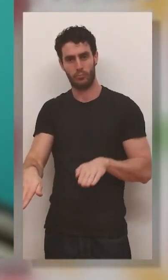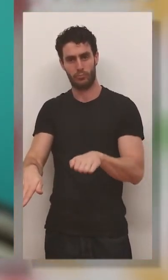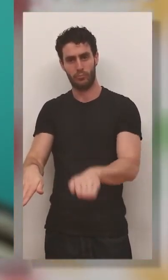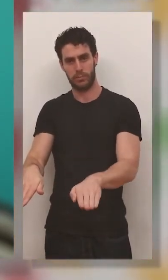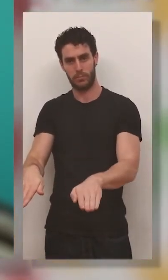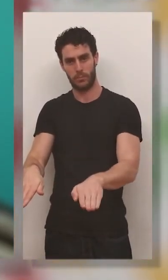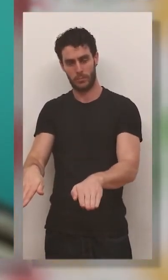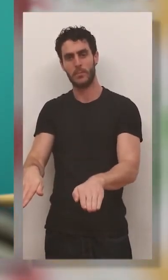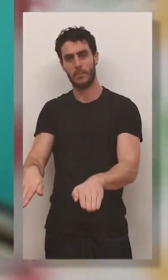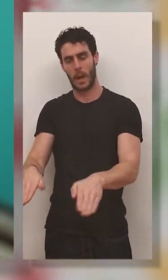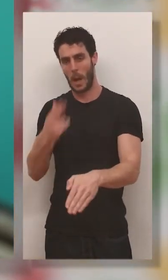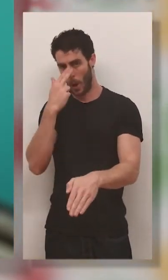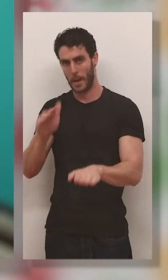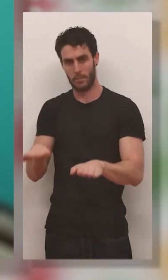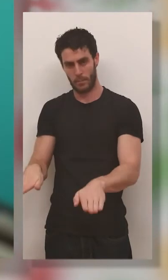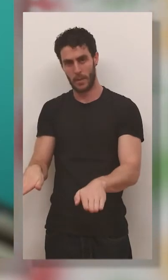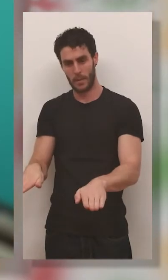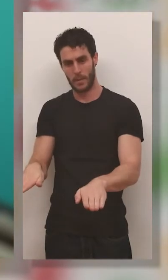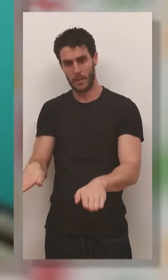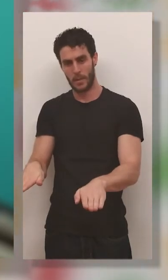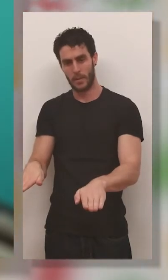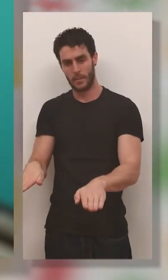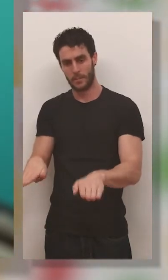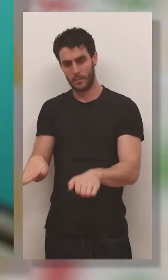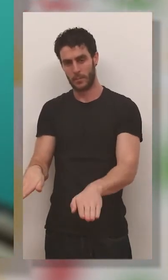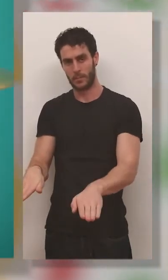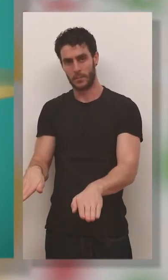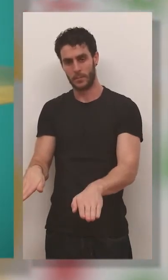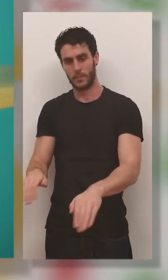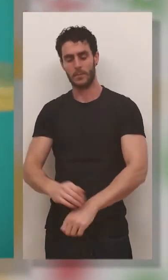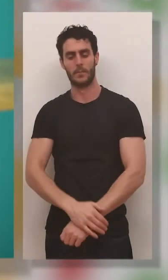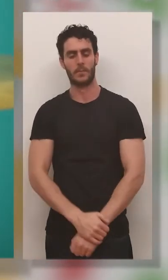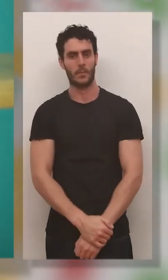para darle y coger, poner ahí y ahí, así.